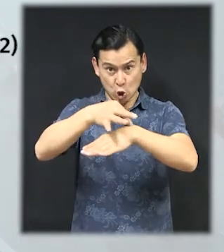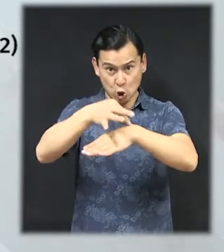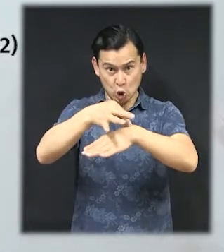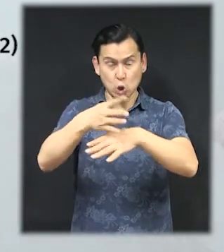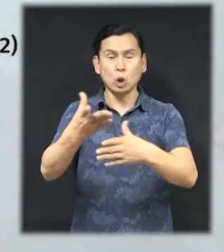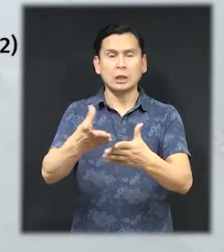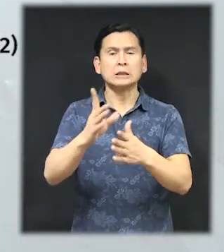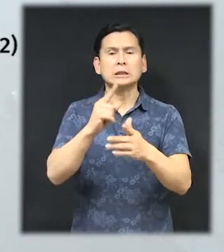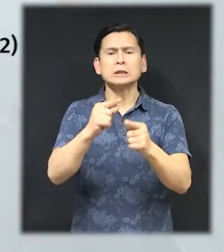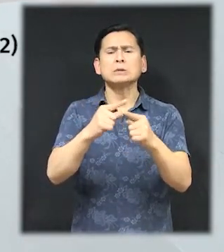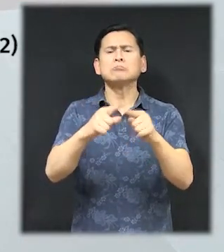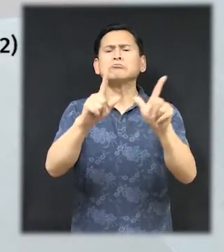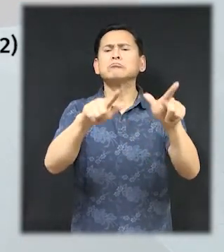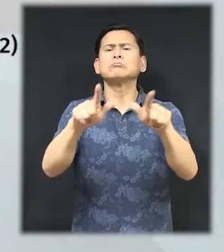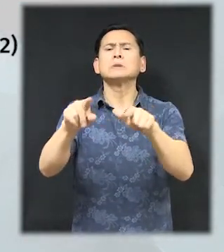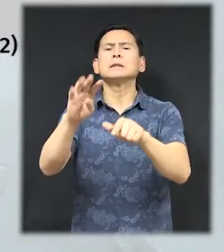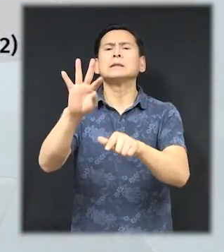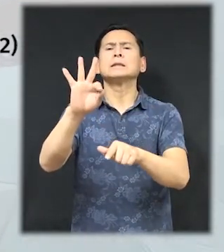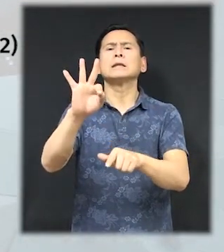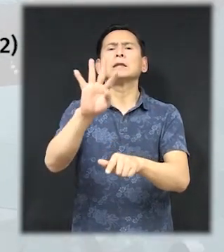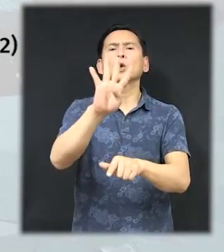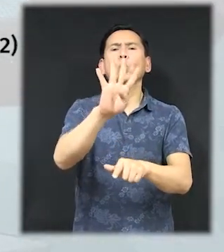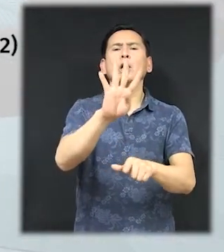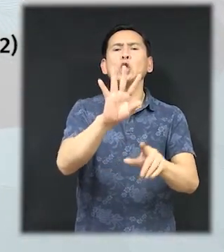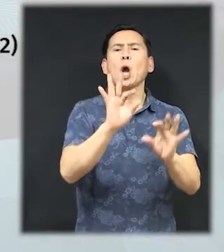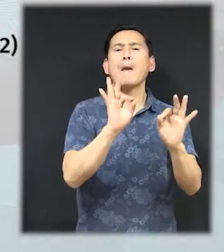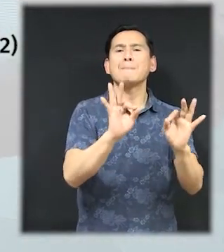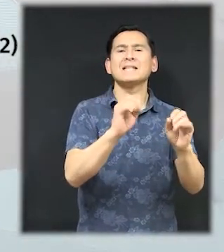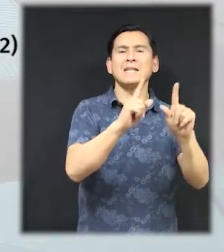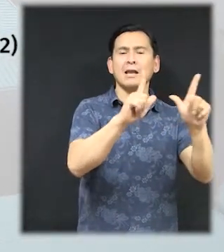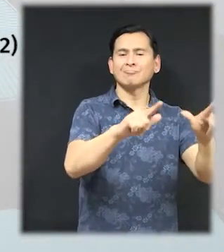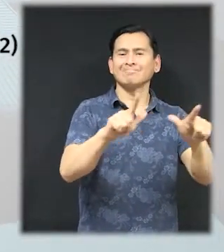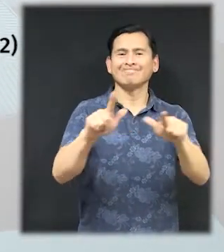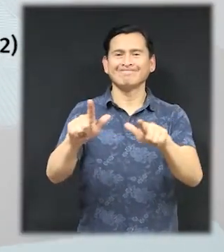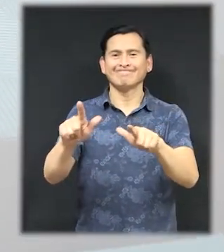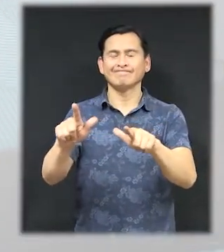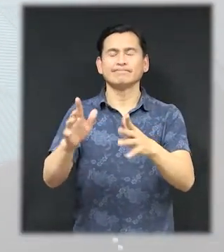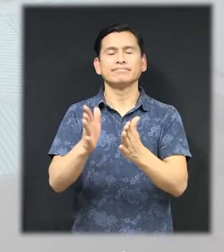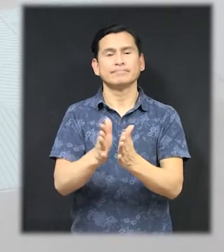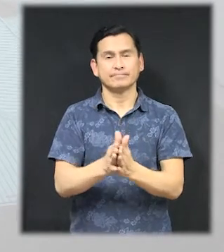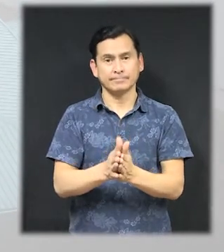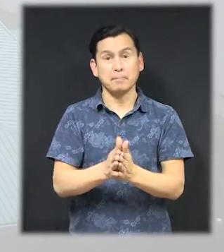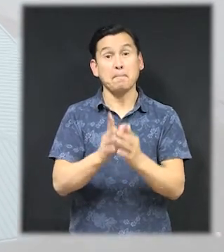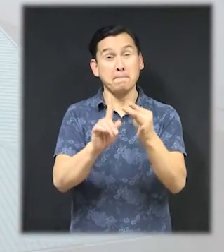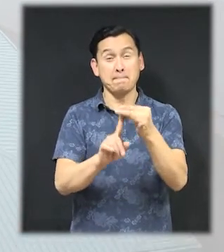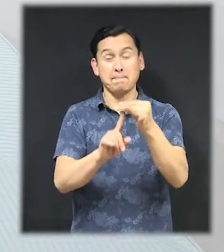esta actividad, que son especialidades como medicina